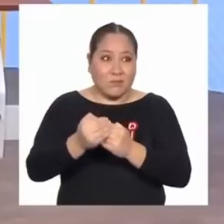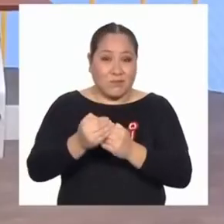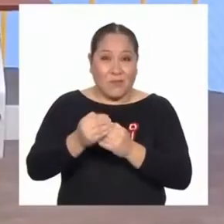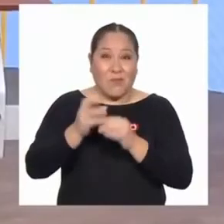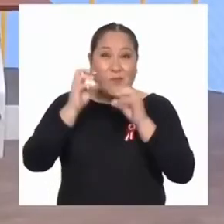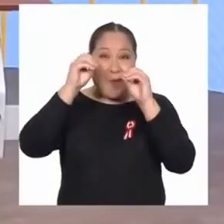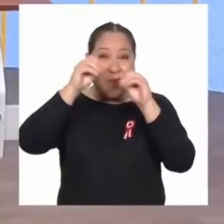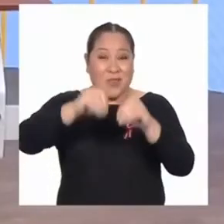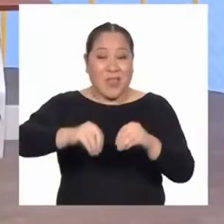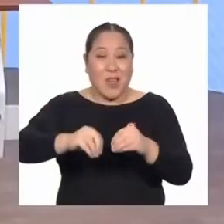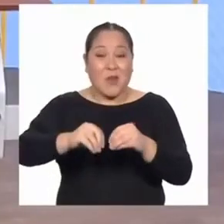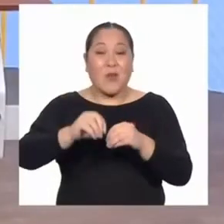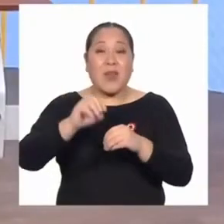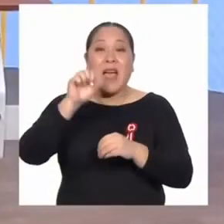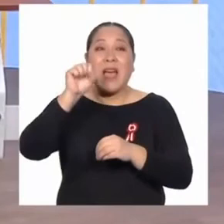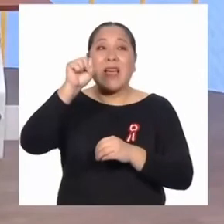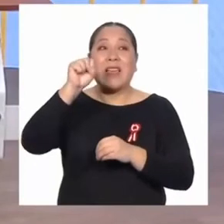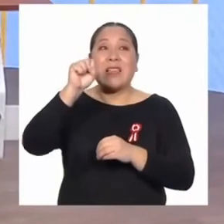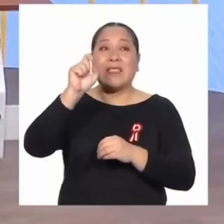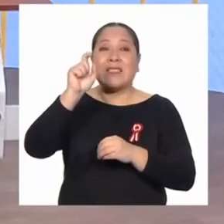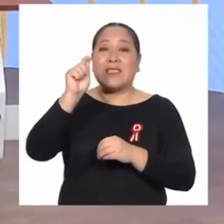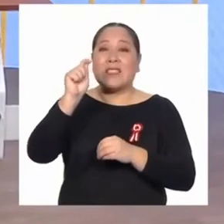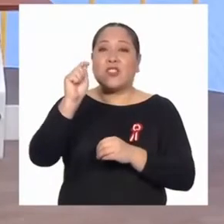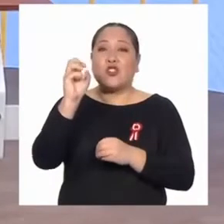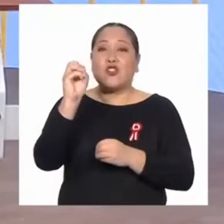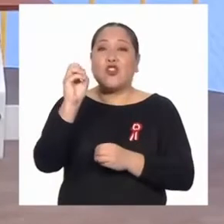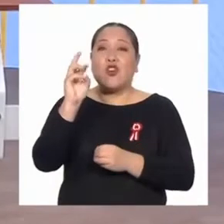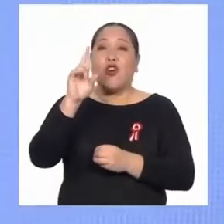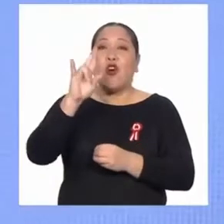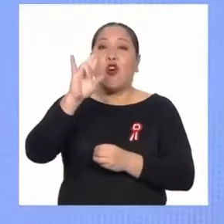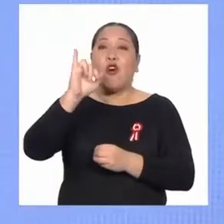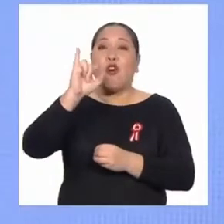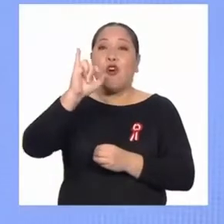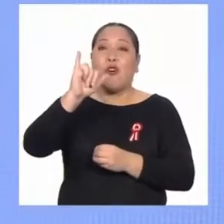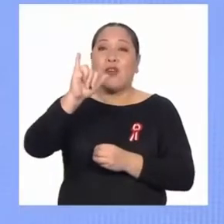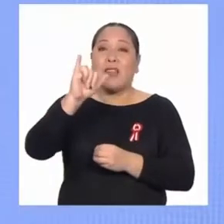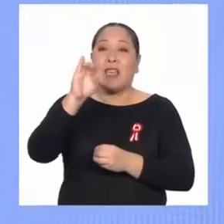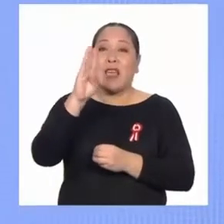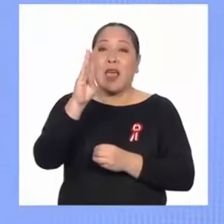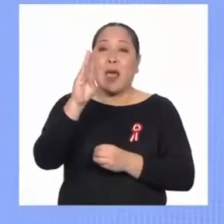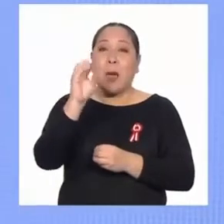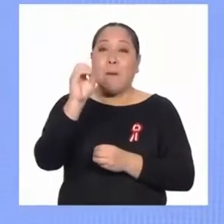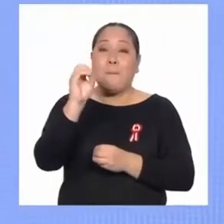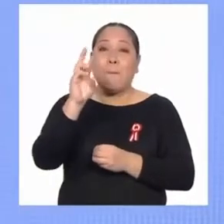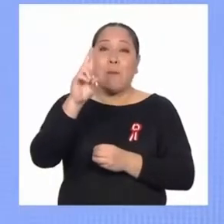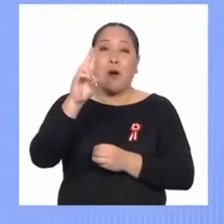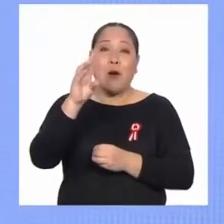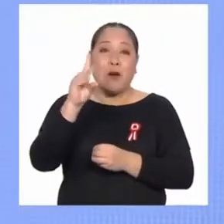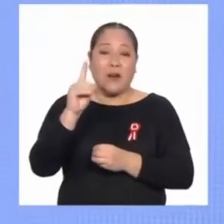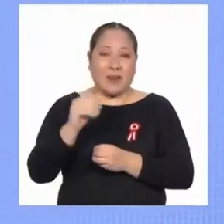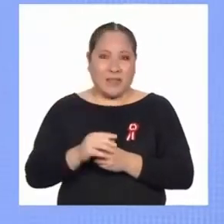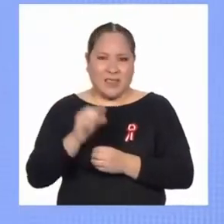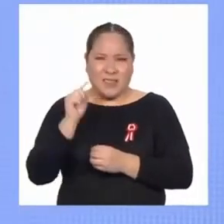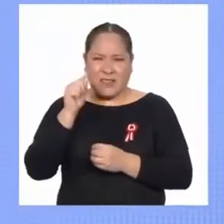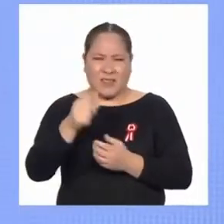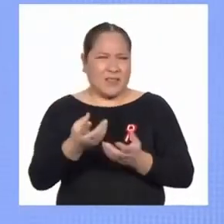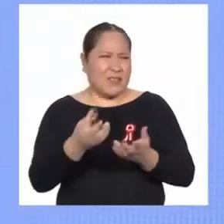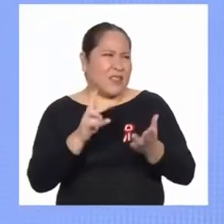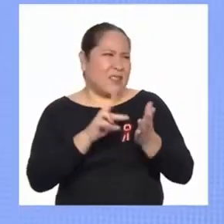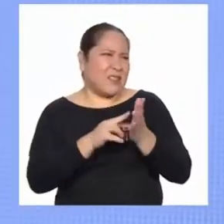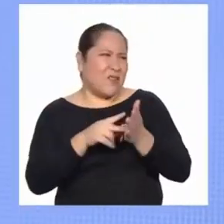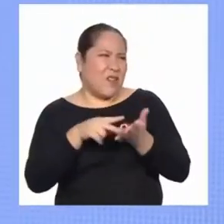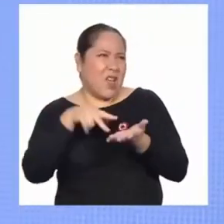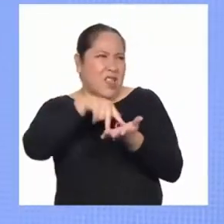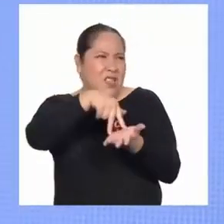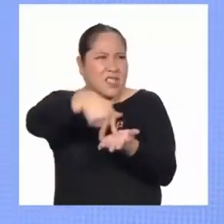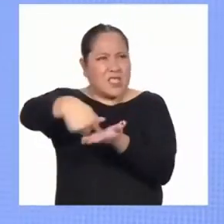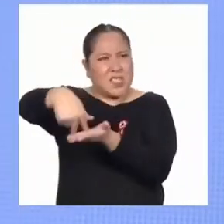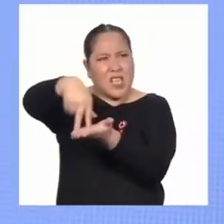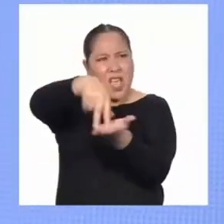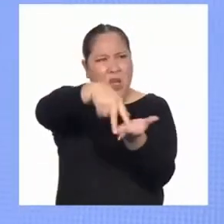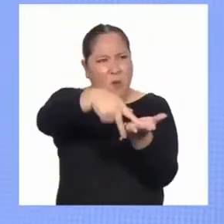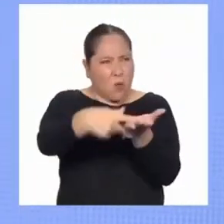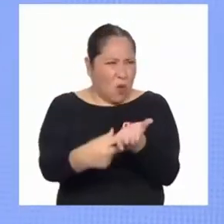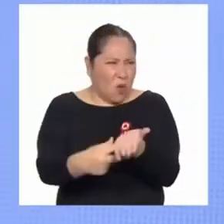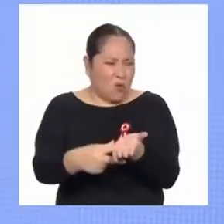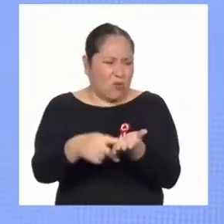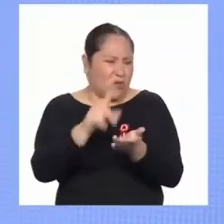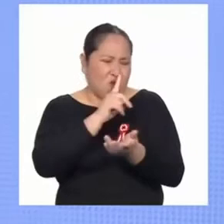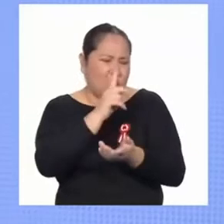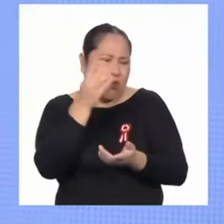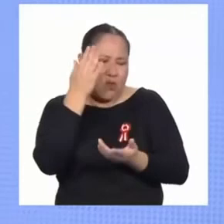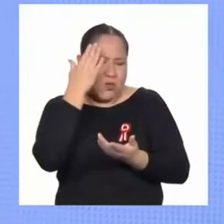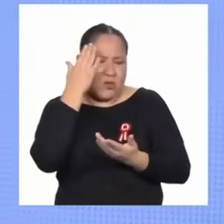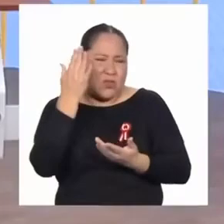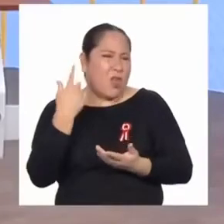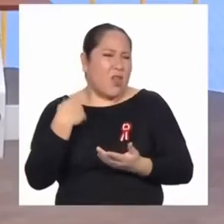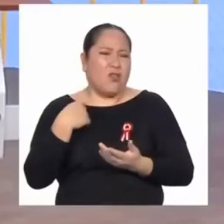de nuestro vídeo que story board es una especie de skateboard explica yo no sé